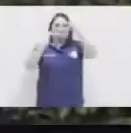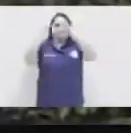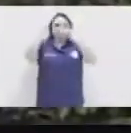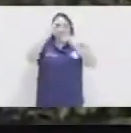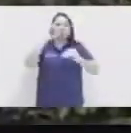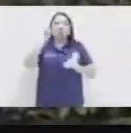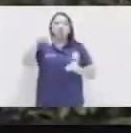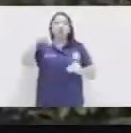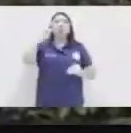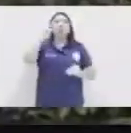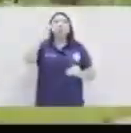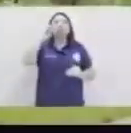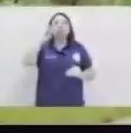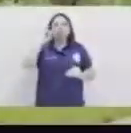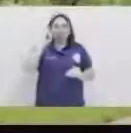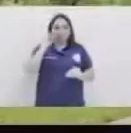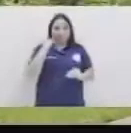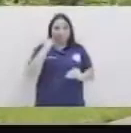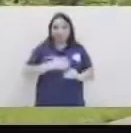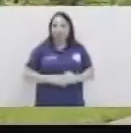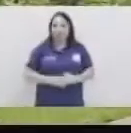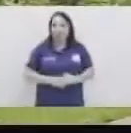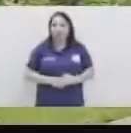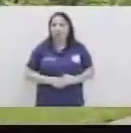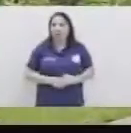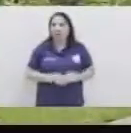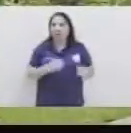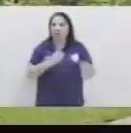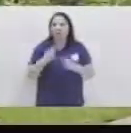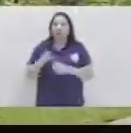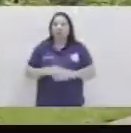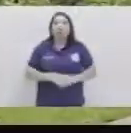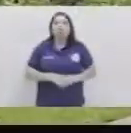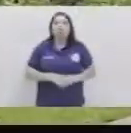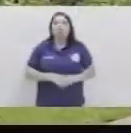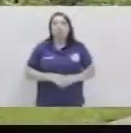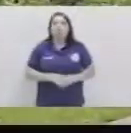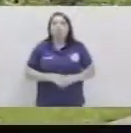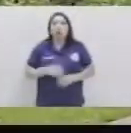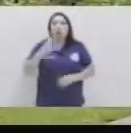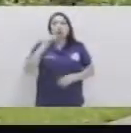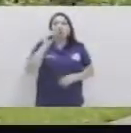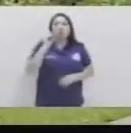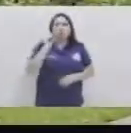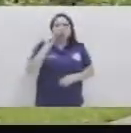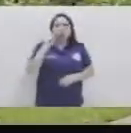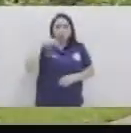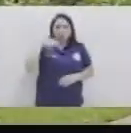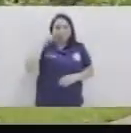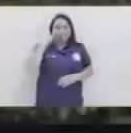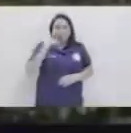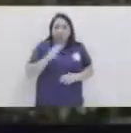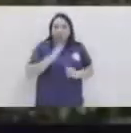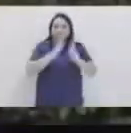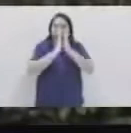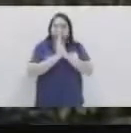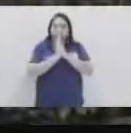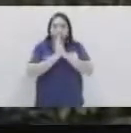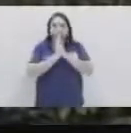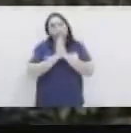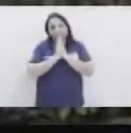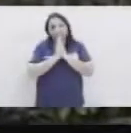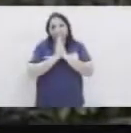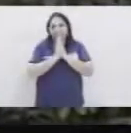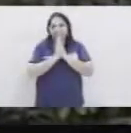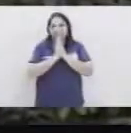dos, tres, construir. Dormir es una seña muy lógica, un movimiento muy gráfico. Voy a unir mis dos manos,